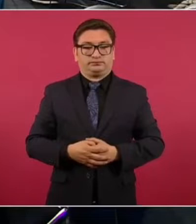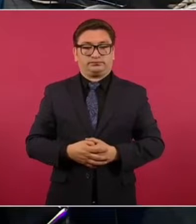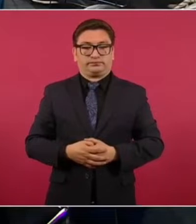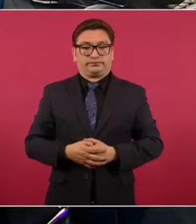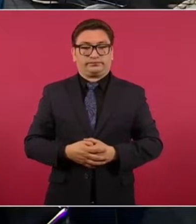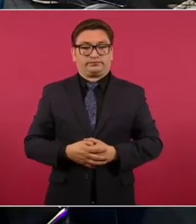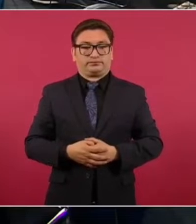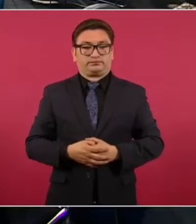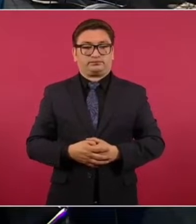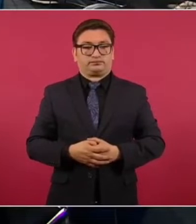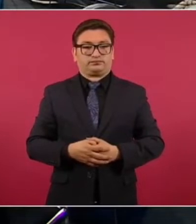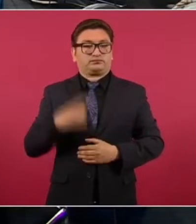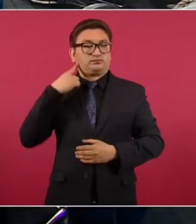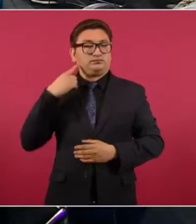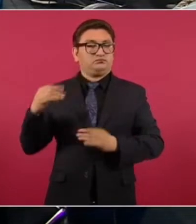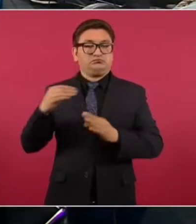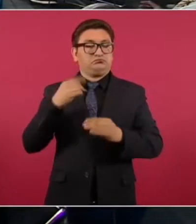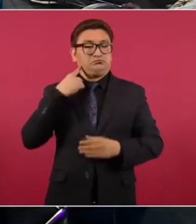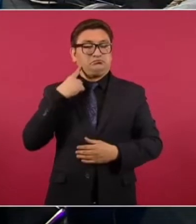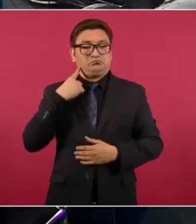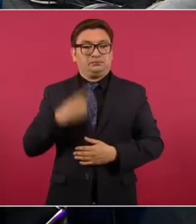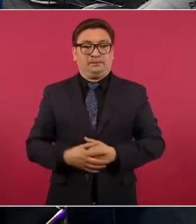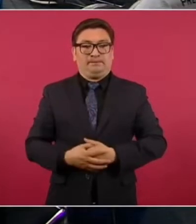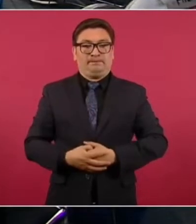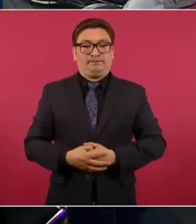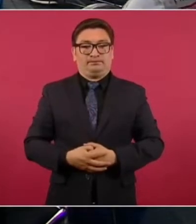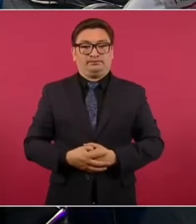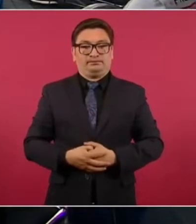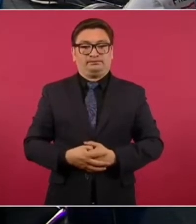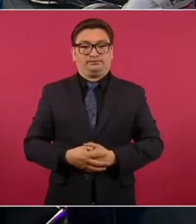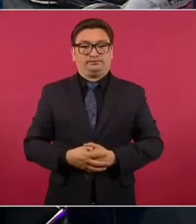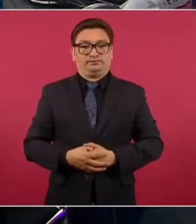Sí. Esas ya llegaron a las 800,000, llegaron a